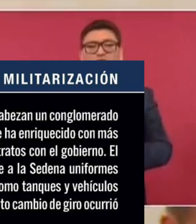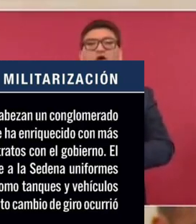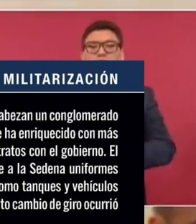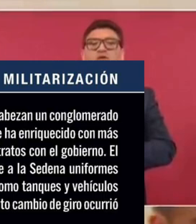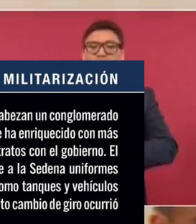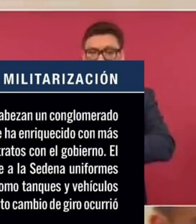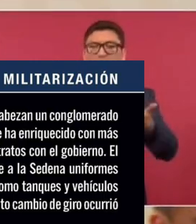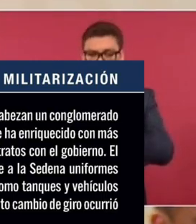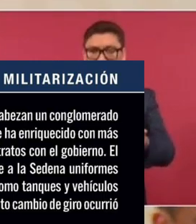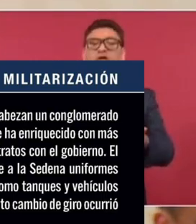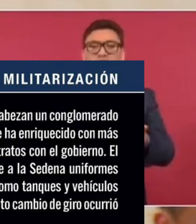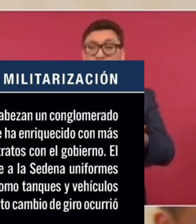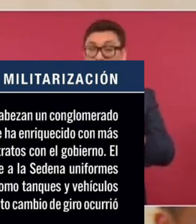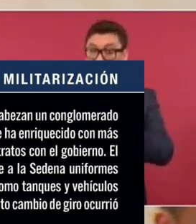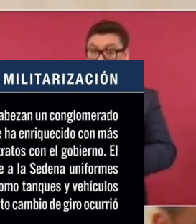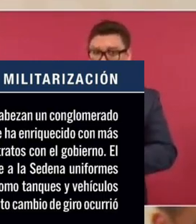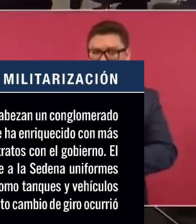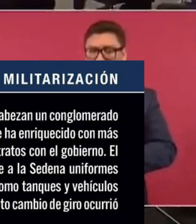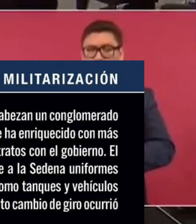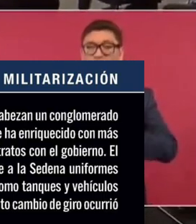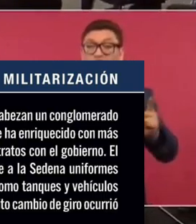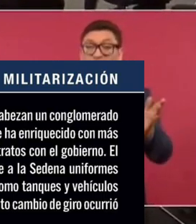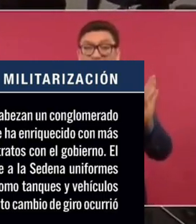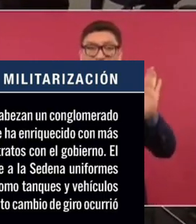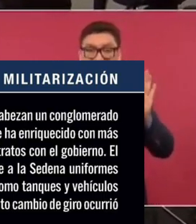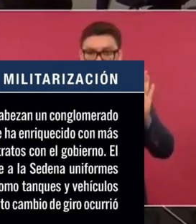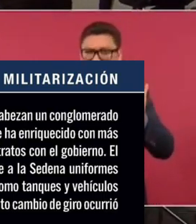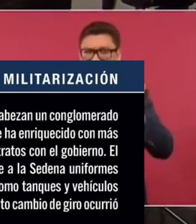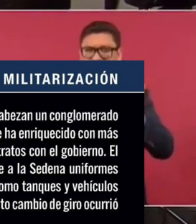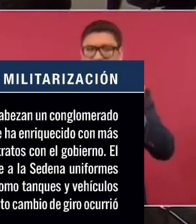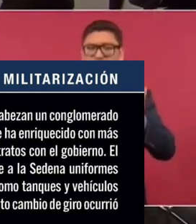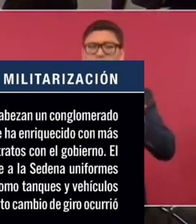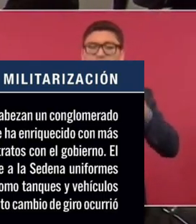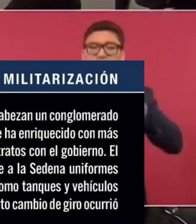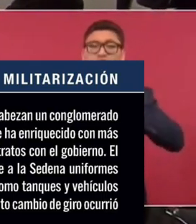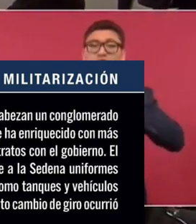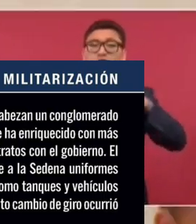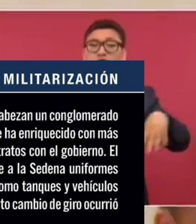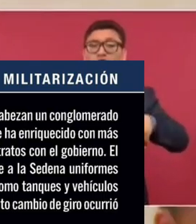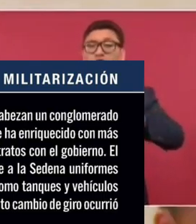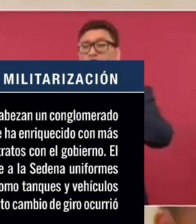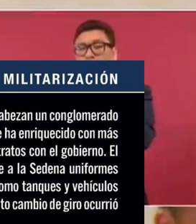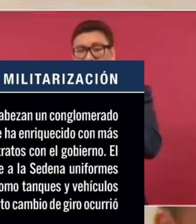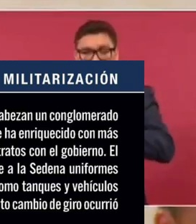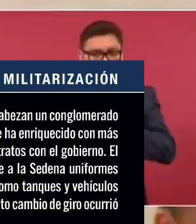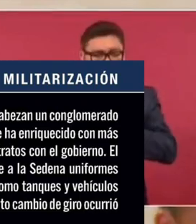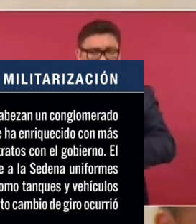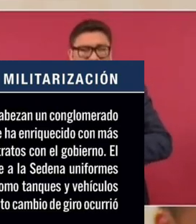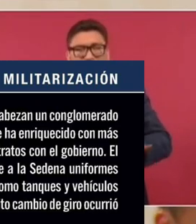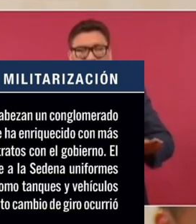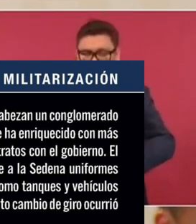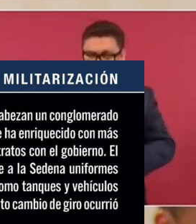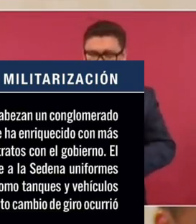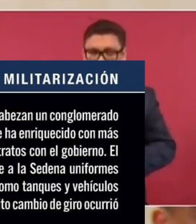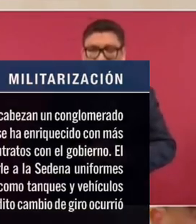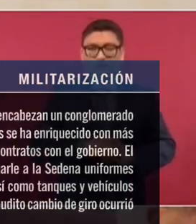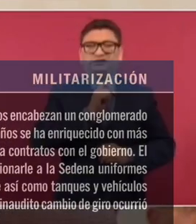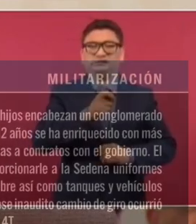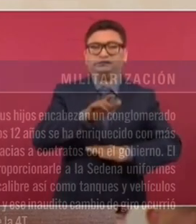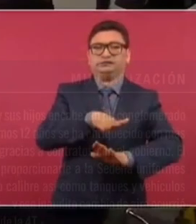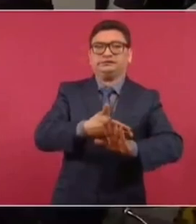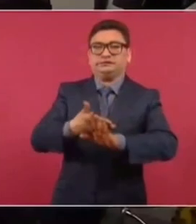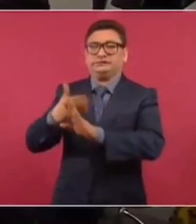tener contratos, pero no implica corrupción. Pero esto es sensacionalismo puro.